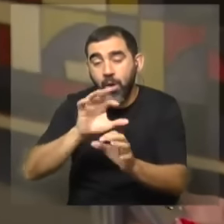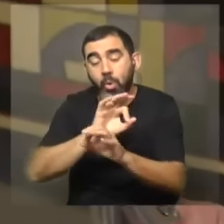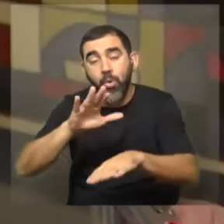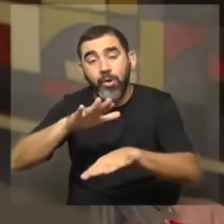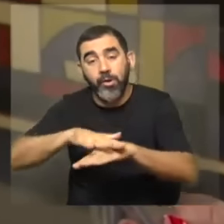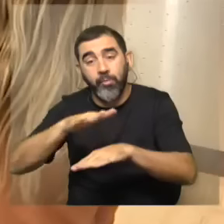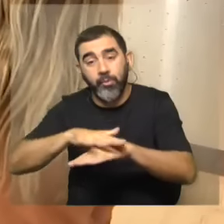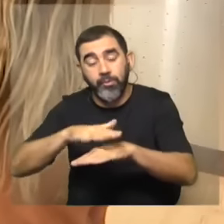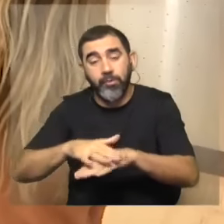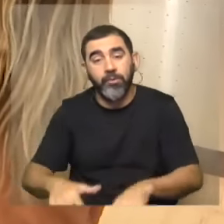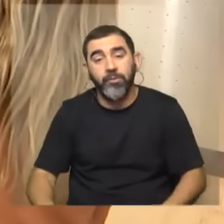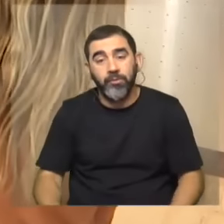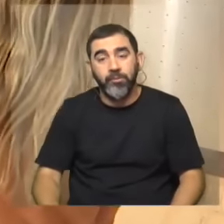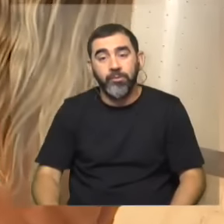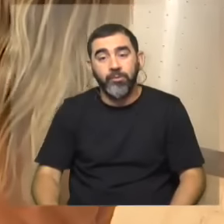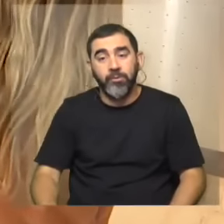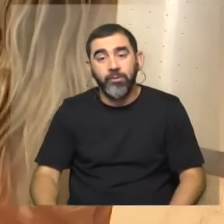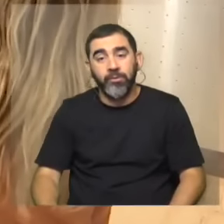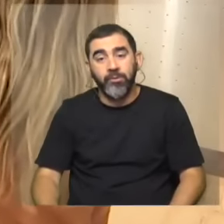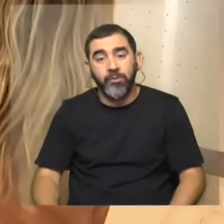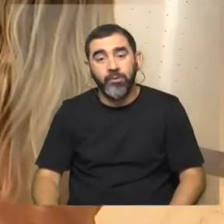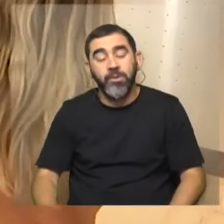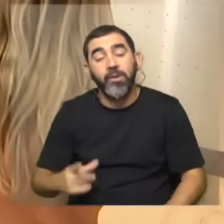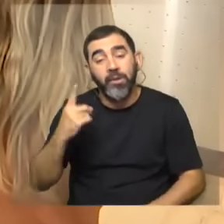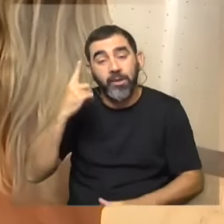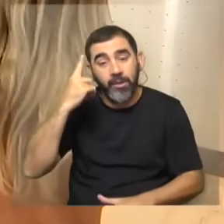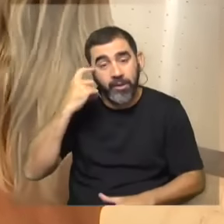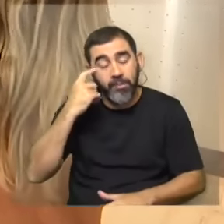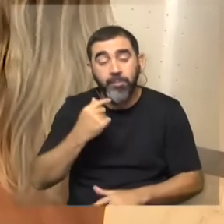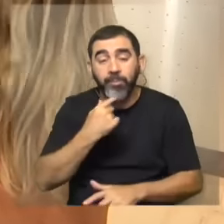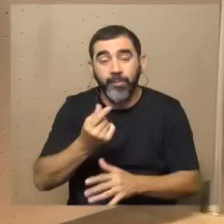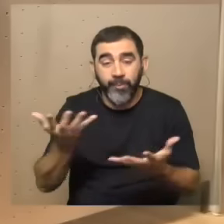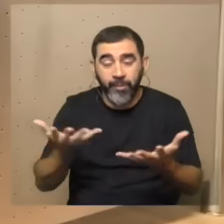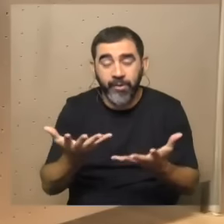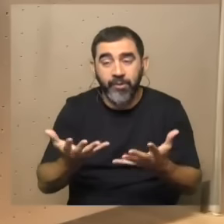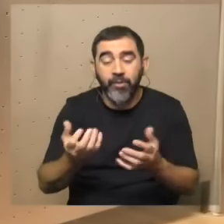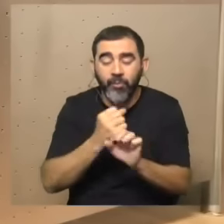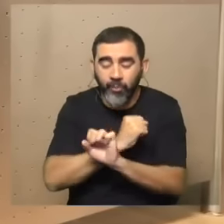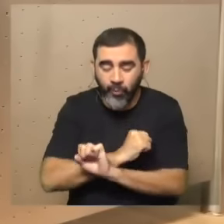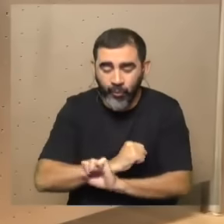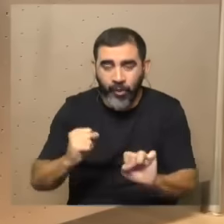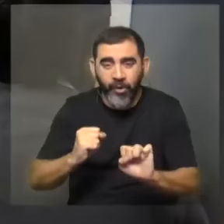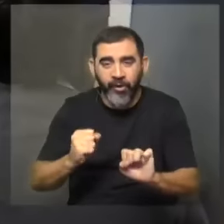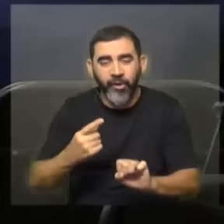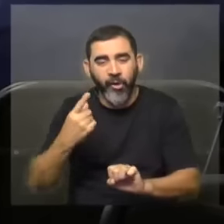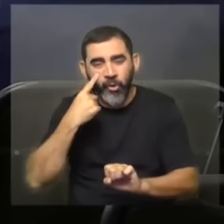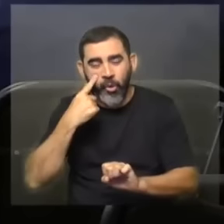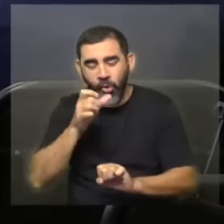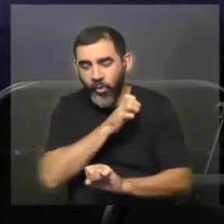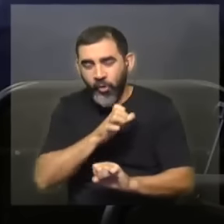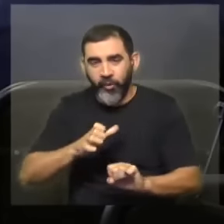responsabilidades Pero bueno Yo creo que es un activo la experiencia que que hoy tengo que me hace poder decir que conozco al